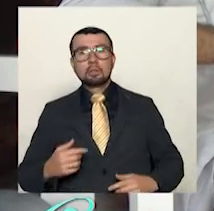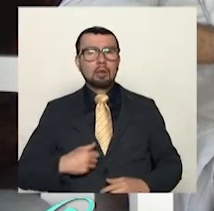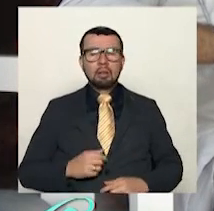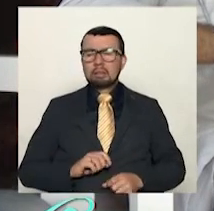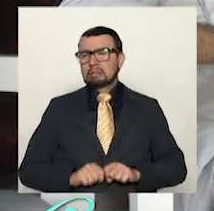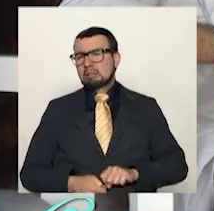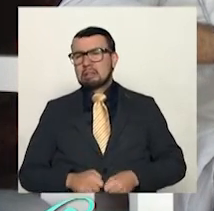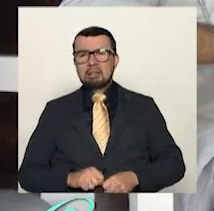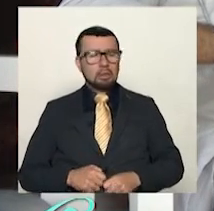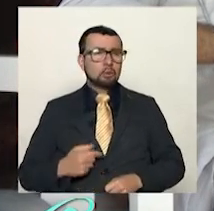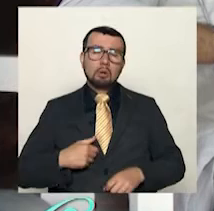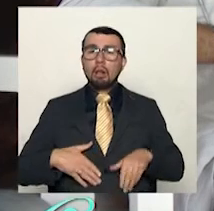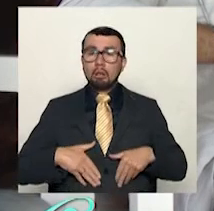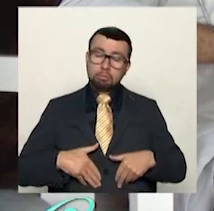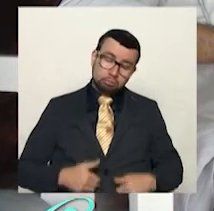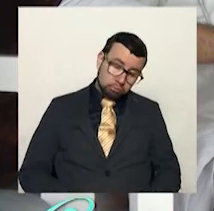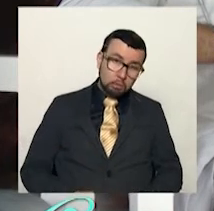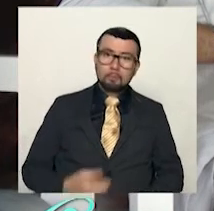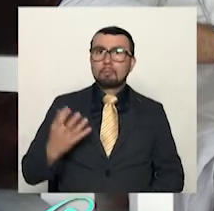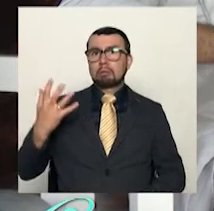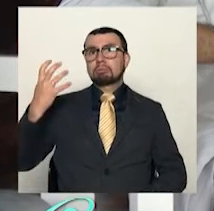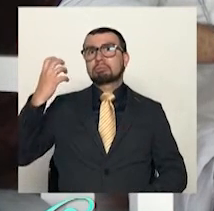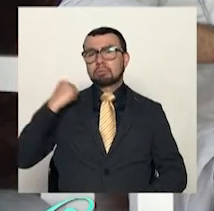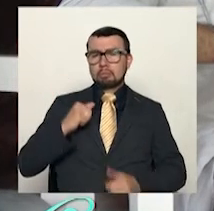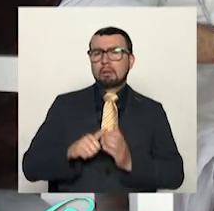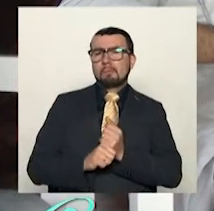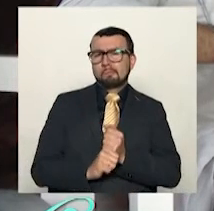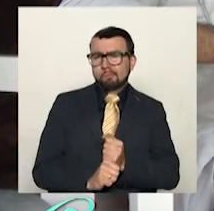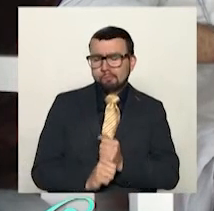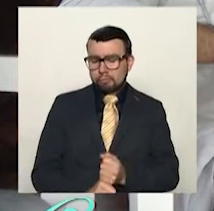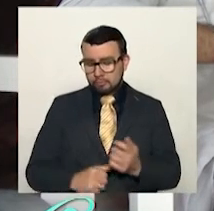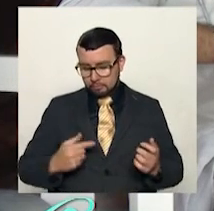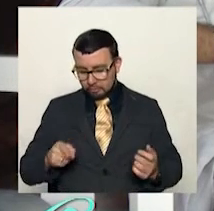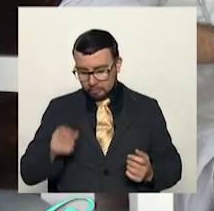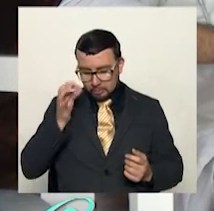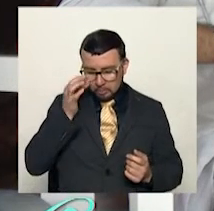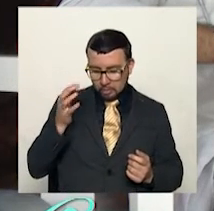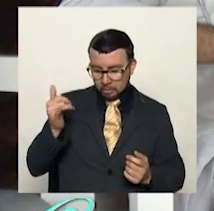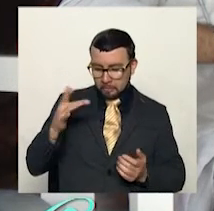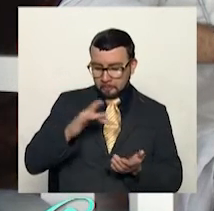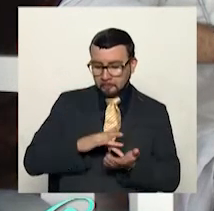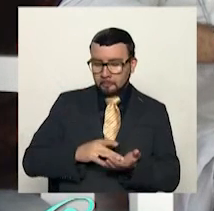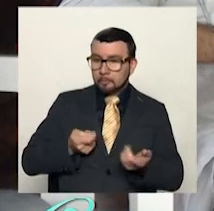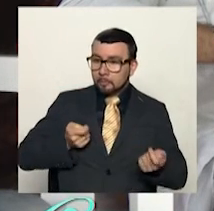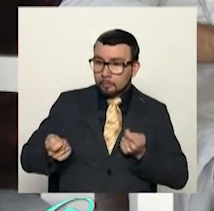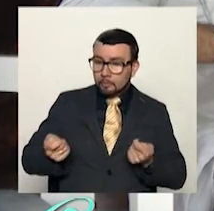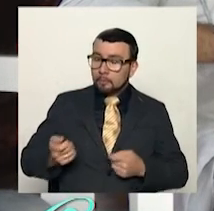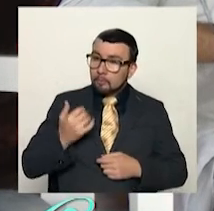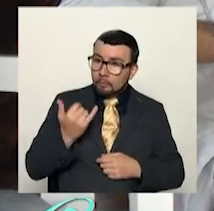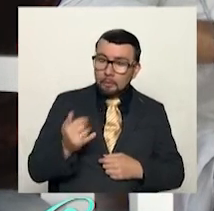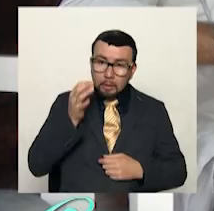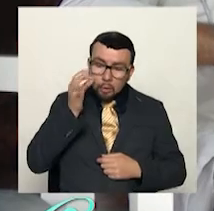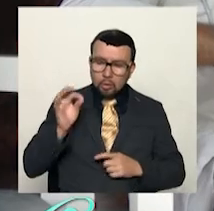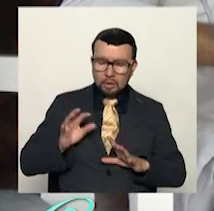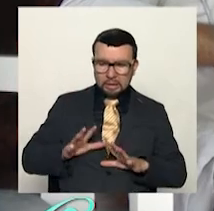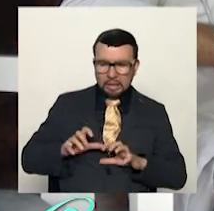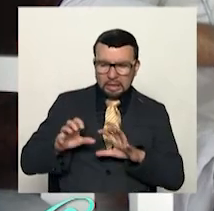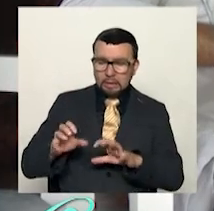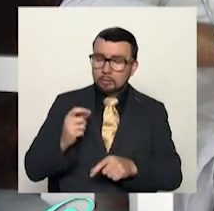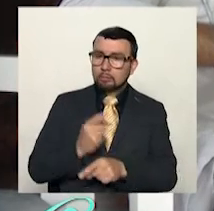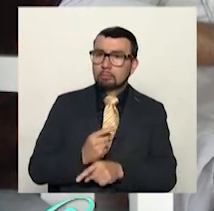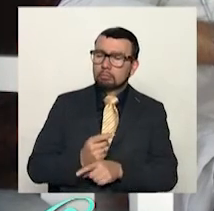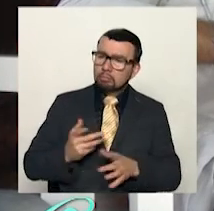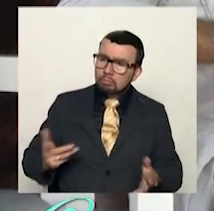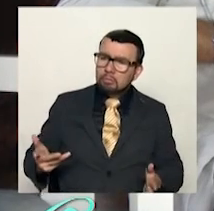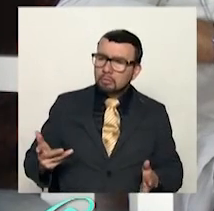sentía cansancio todo el tiempo y tenía un estreñimiento de muchos años. ¿No sería que si hubiéramos tratado eso previamente hubiéramos evitado ese cáncer? Esas son las preguntas que tenemos